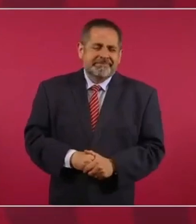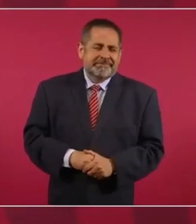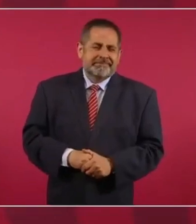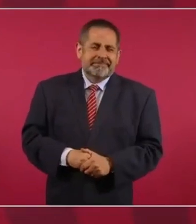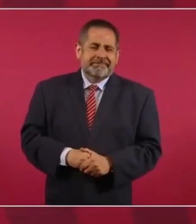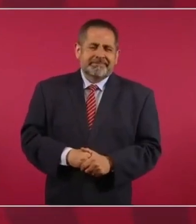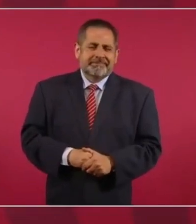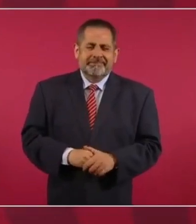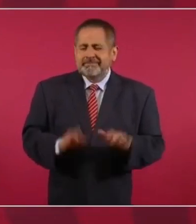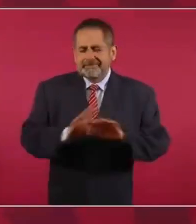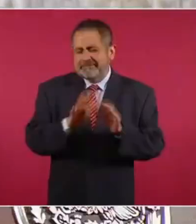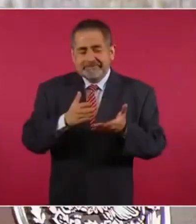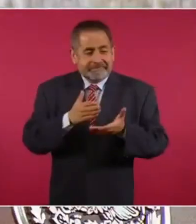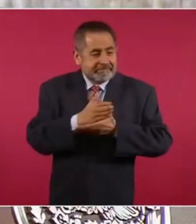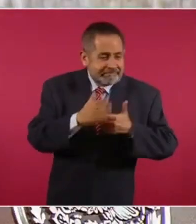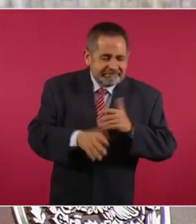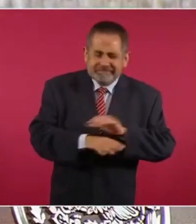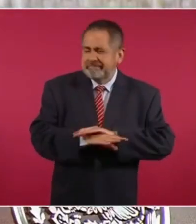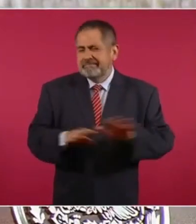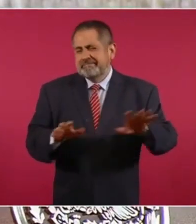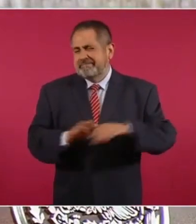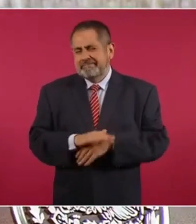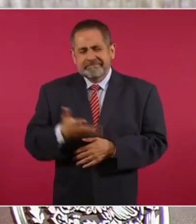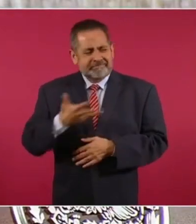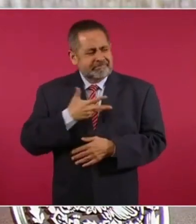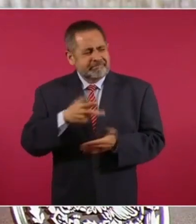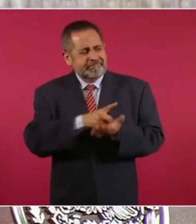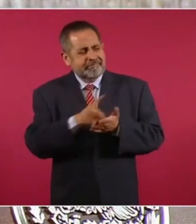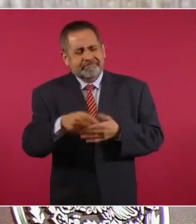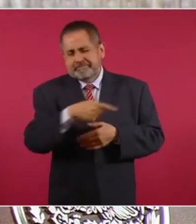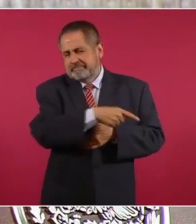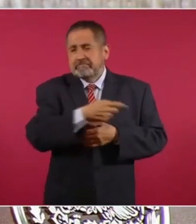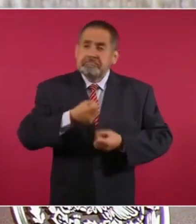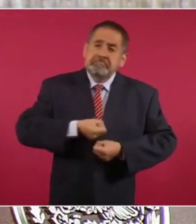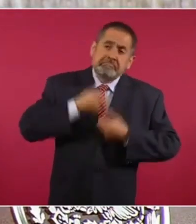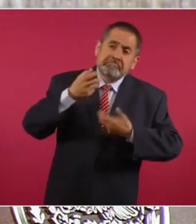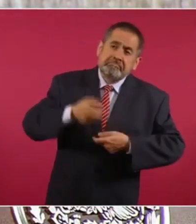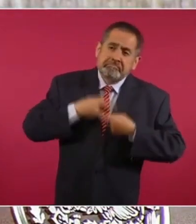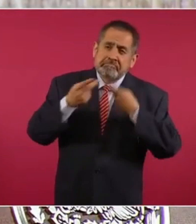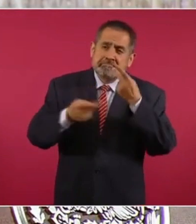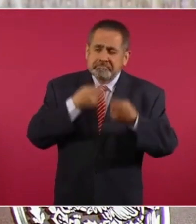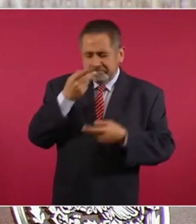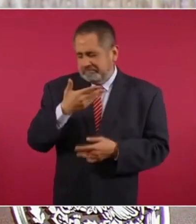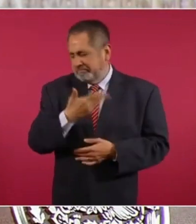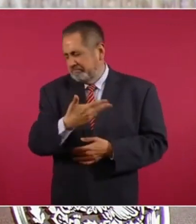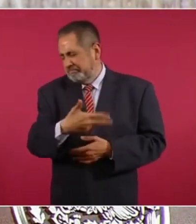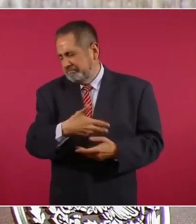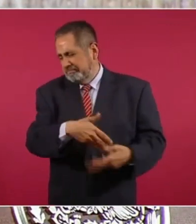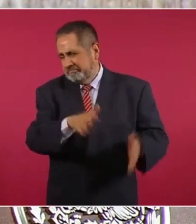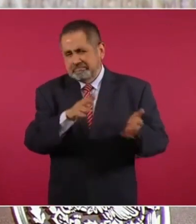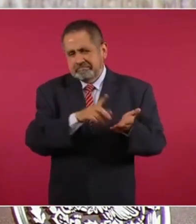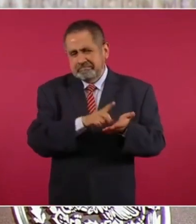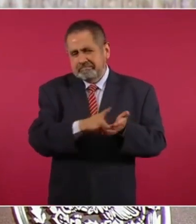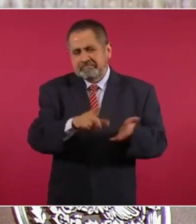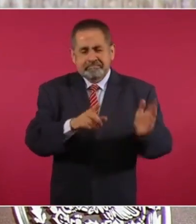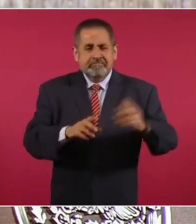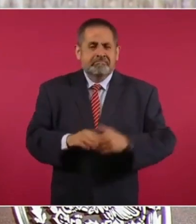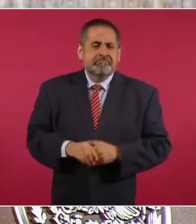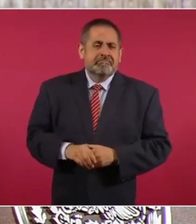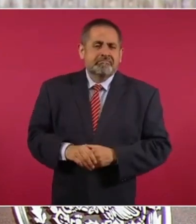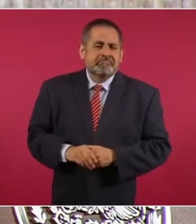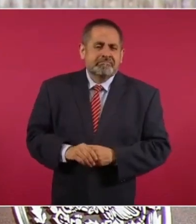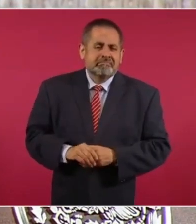No nos metemos en eso. Tiene todo su derecho a manifestarse, a expresarse. Ya hemos